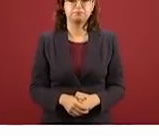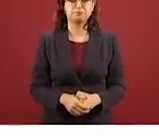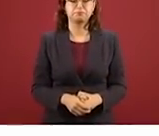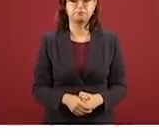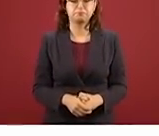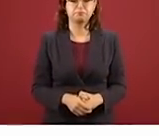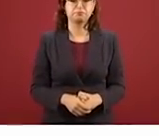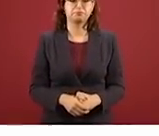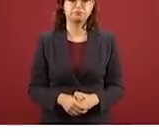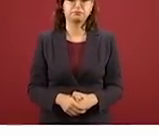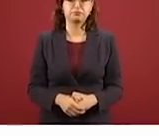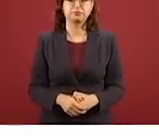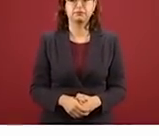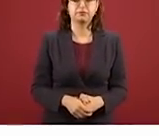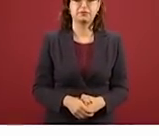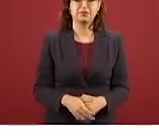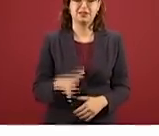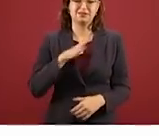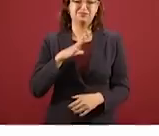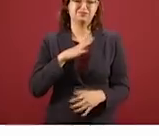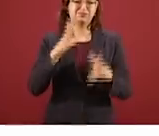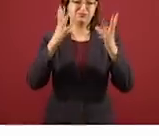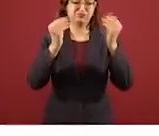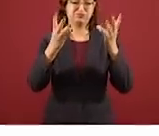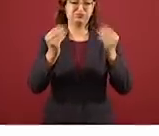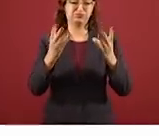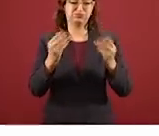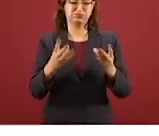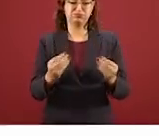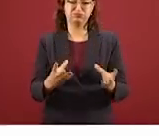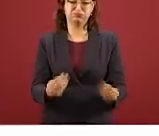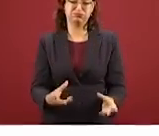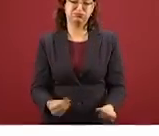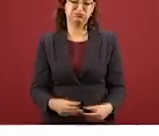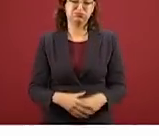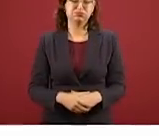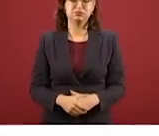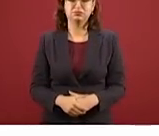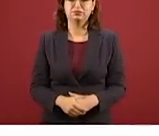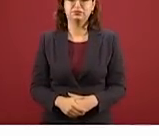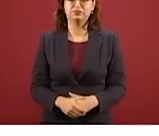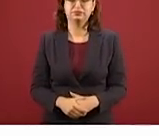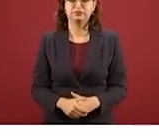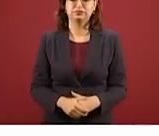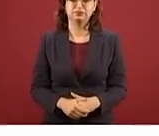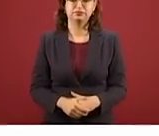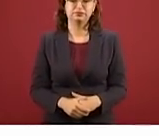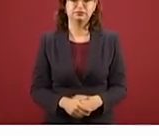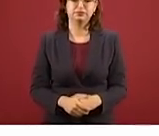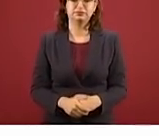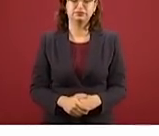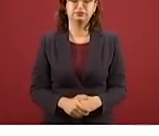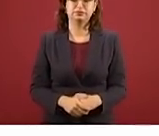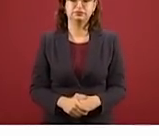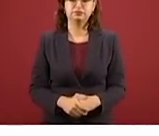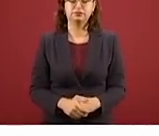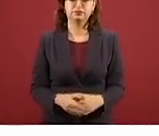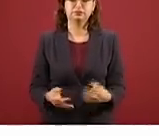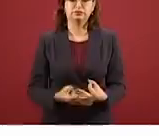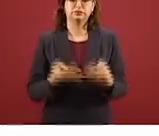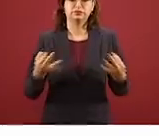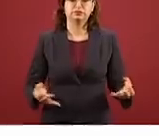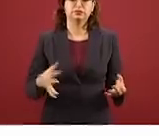pues tenían muchísimo. Sí. Nada más, dice, superficie.